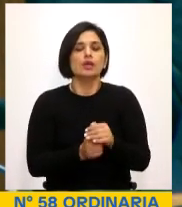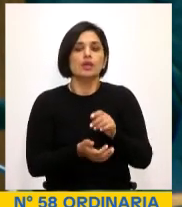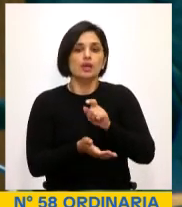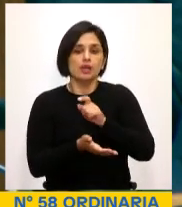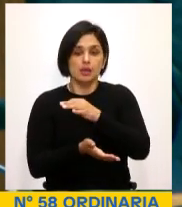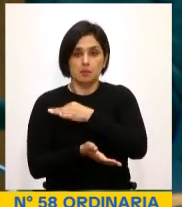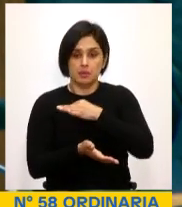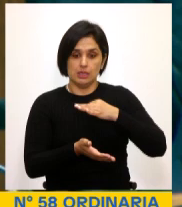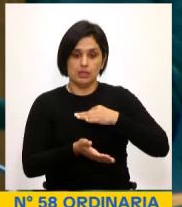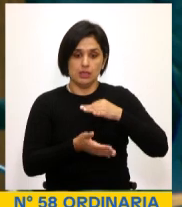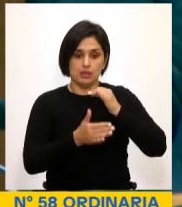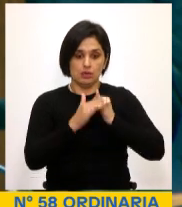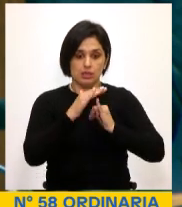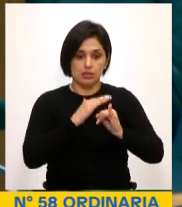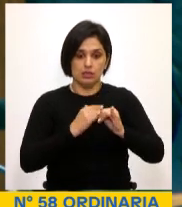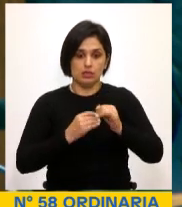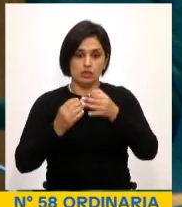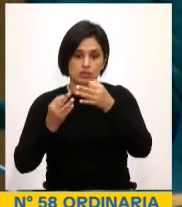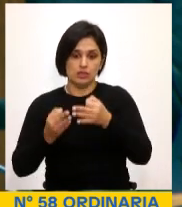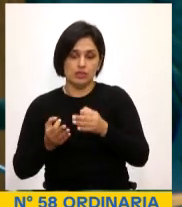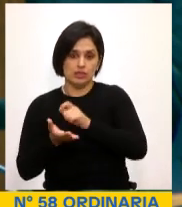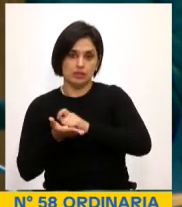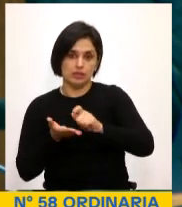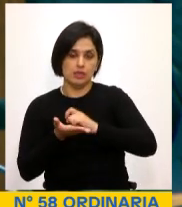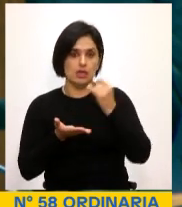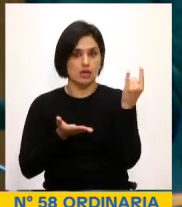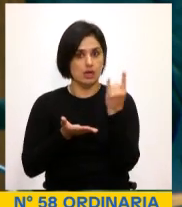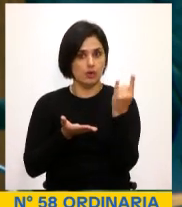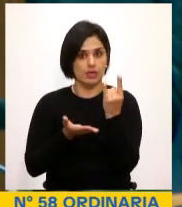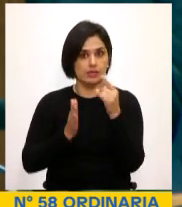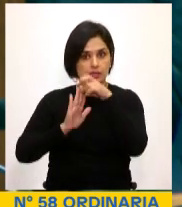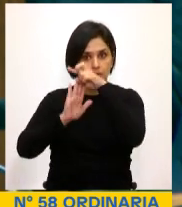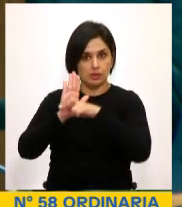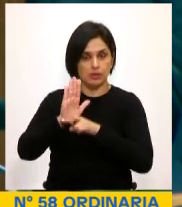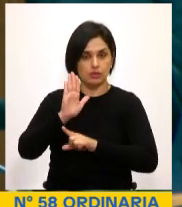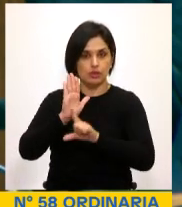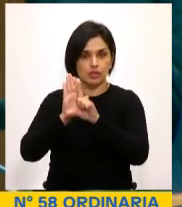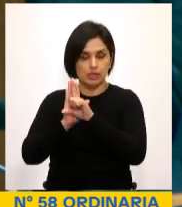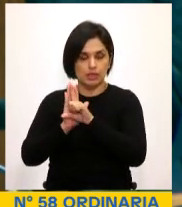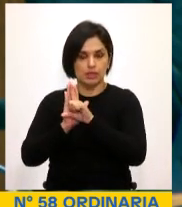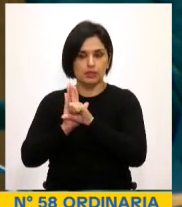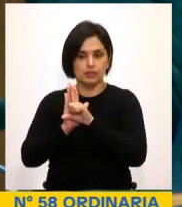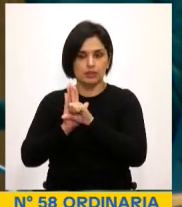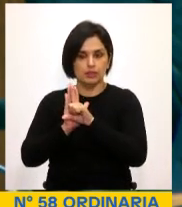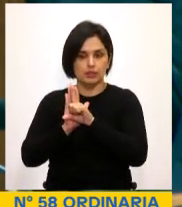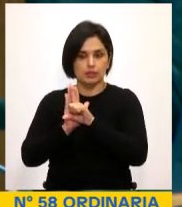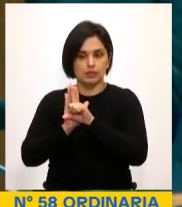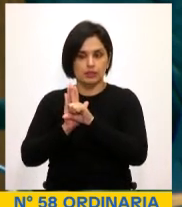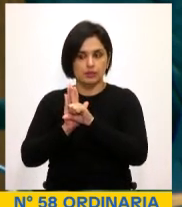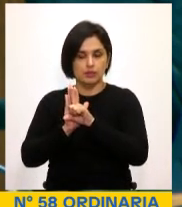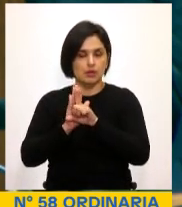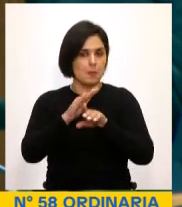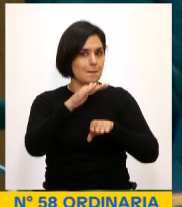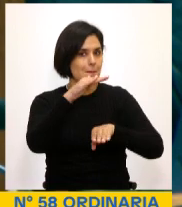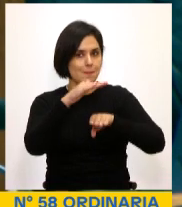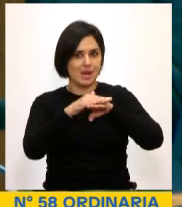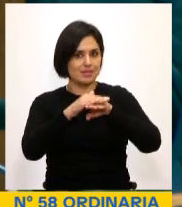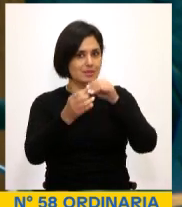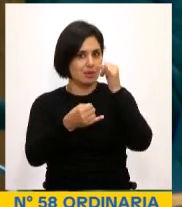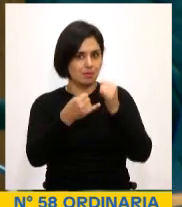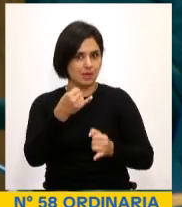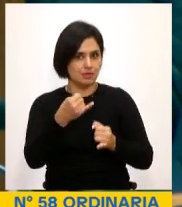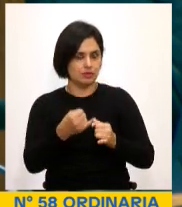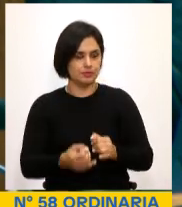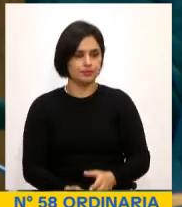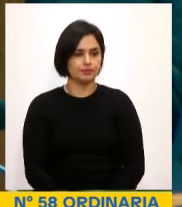general de la presidencia la urgencia de la iniciativa ha sido permanentemente de suma